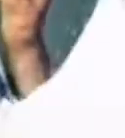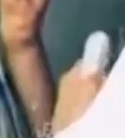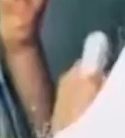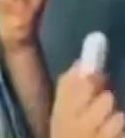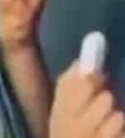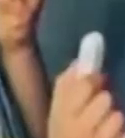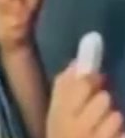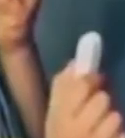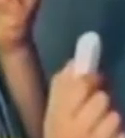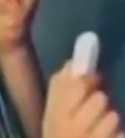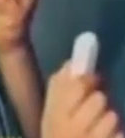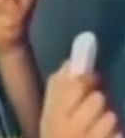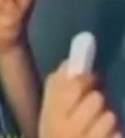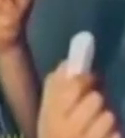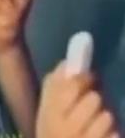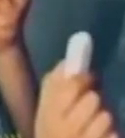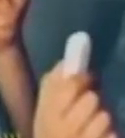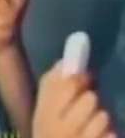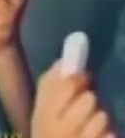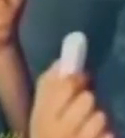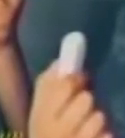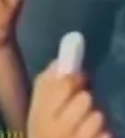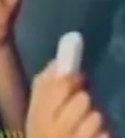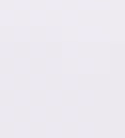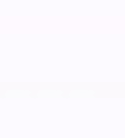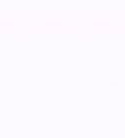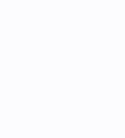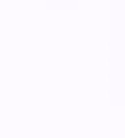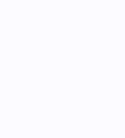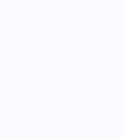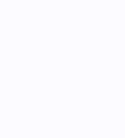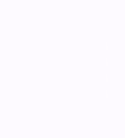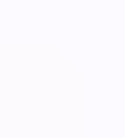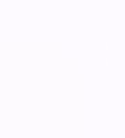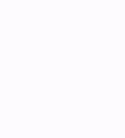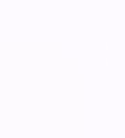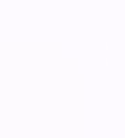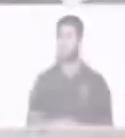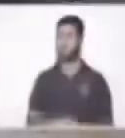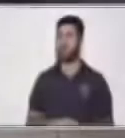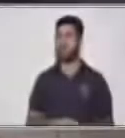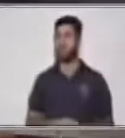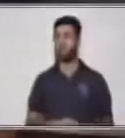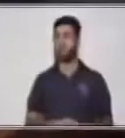A continuación, Matemática, segundo primaria.